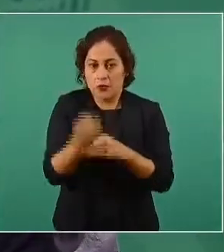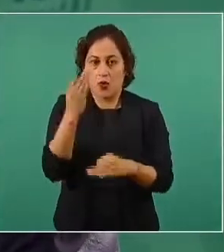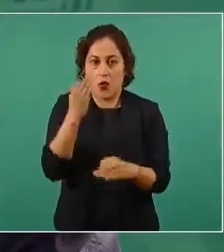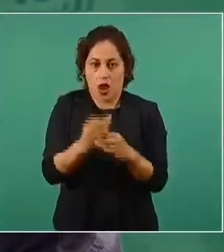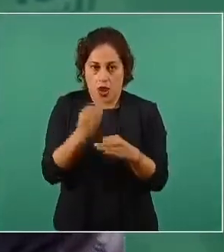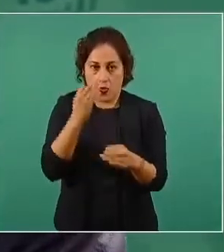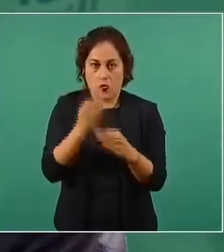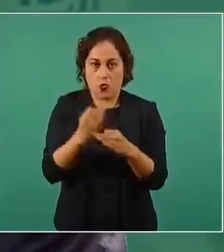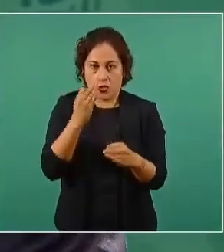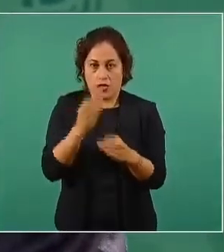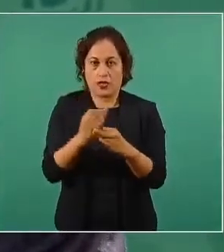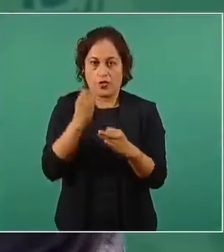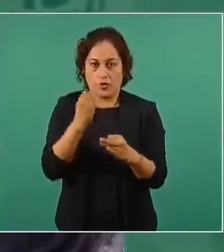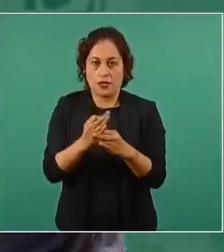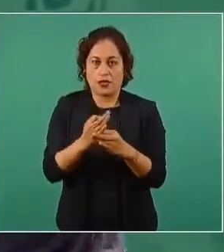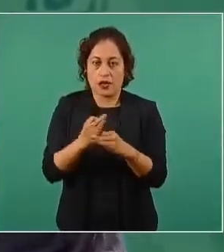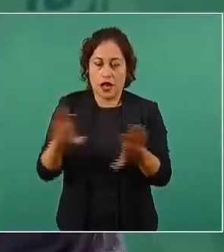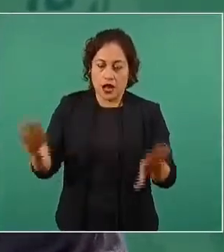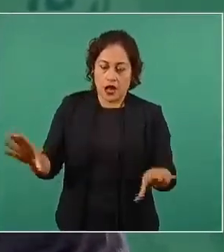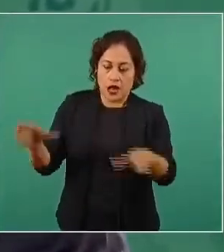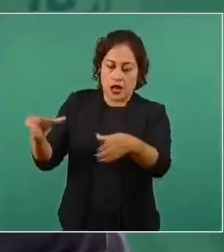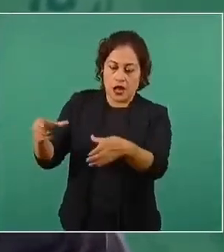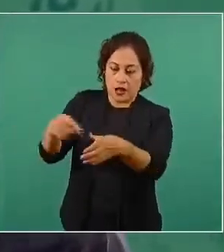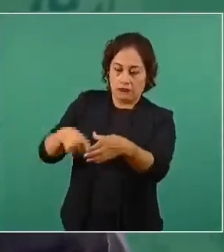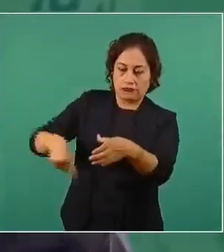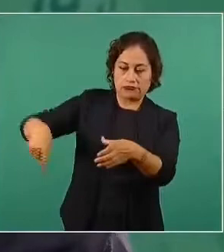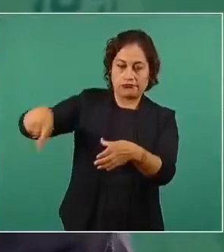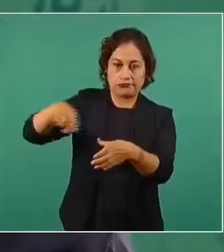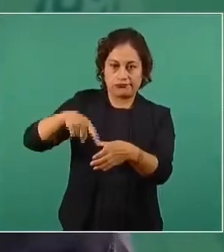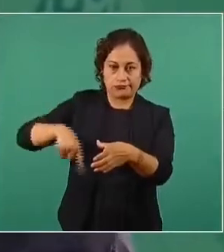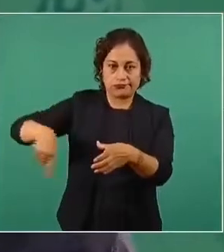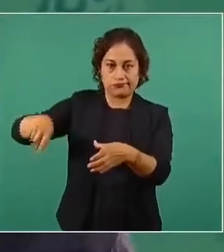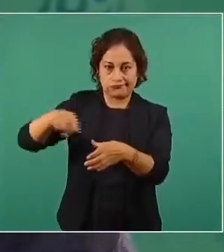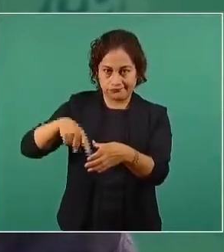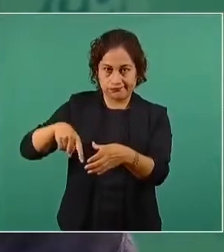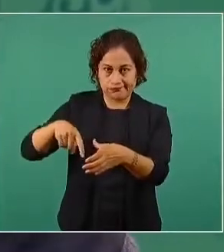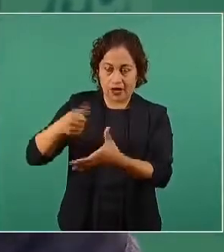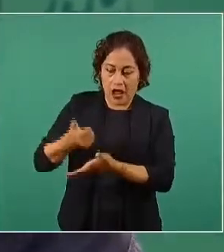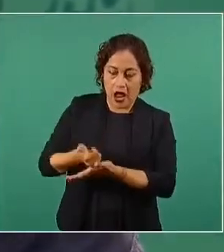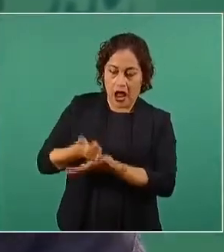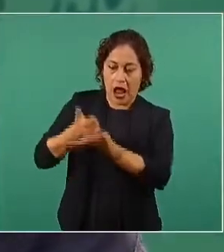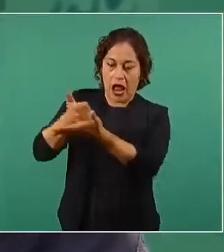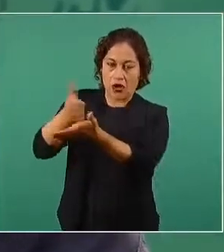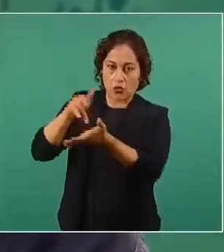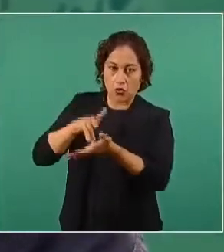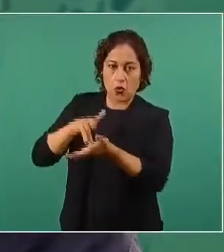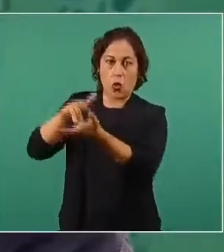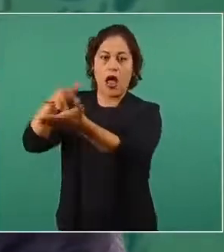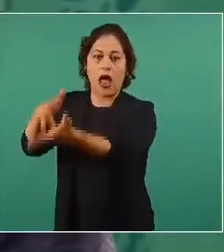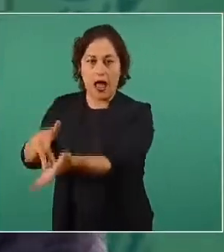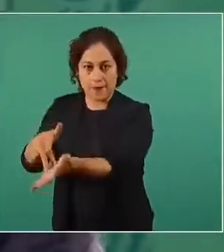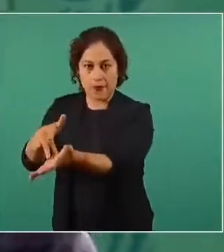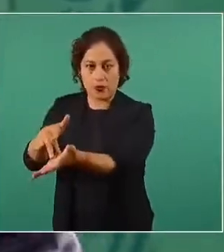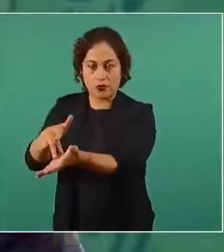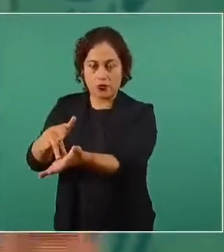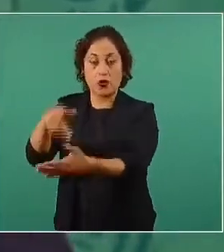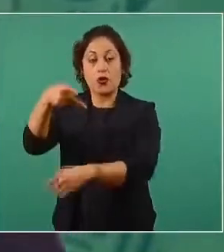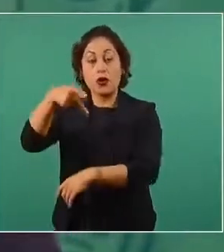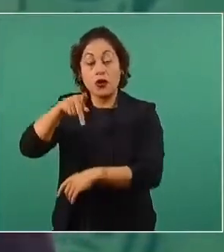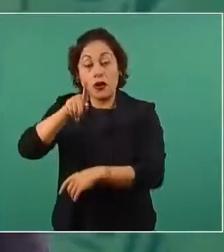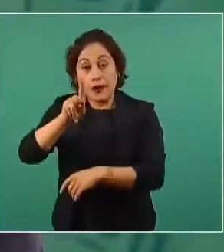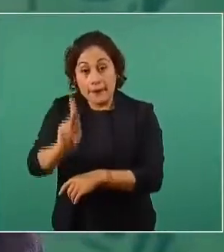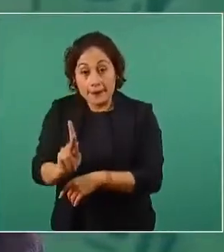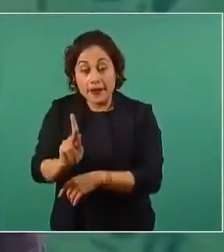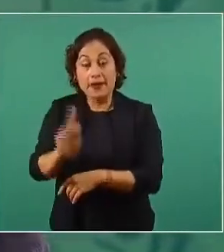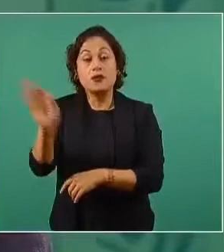del cuestionamiento al bloque reaccionario, conservador, corrupto, es porque